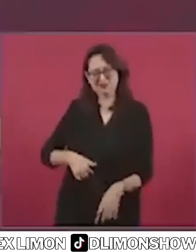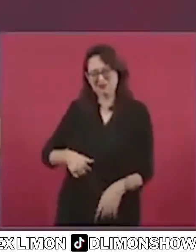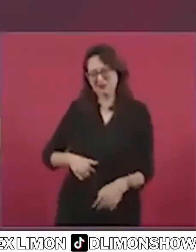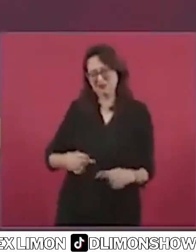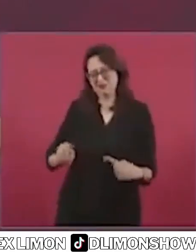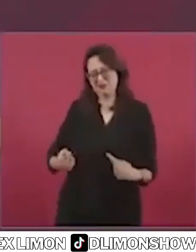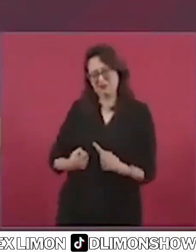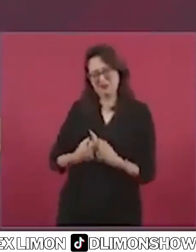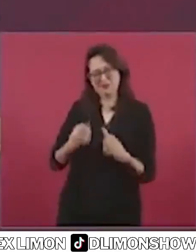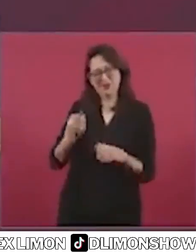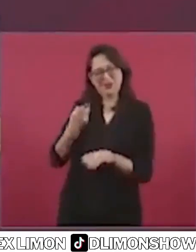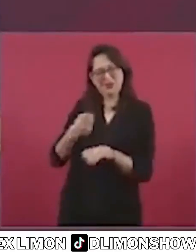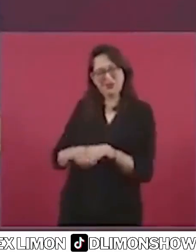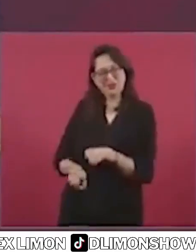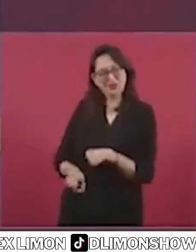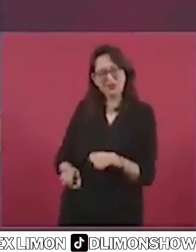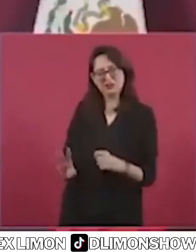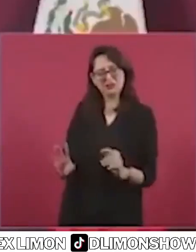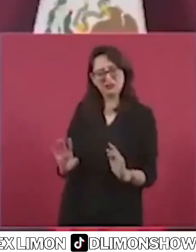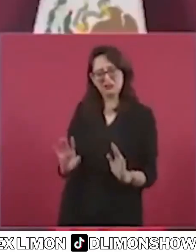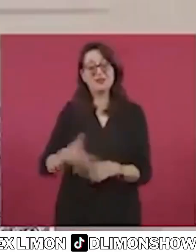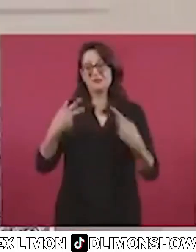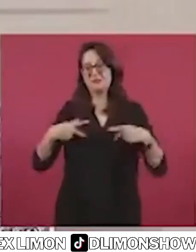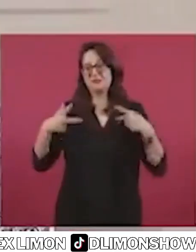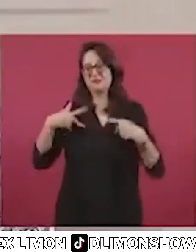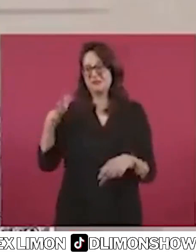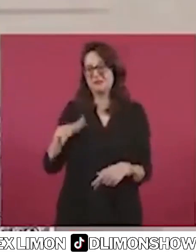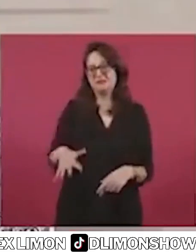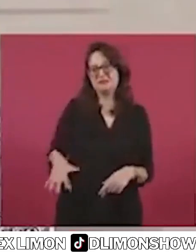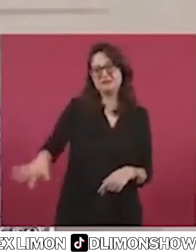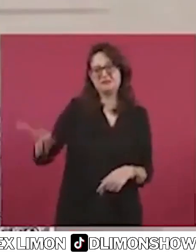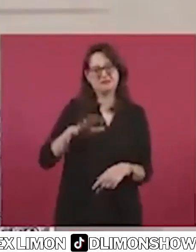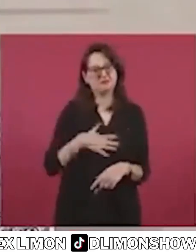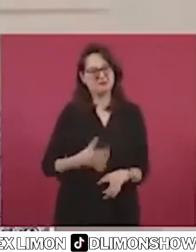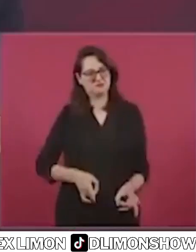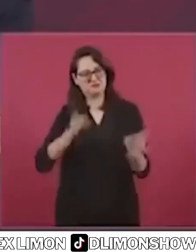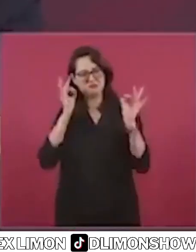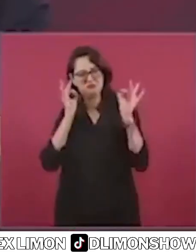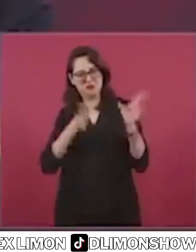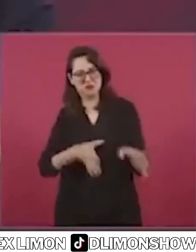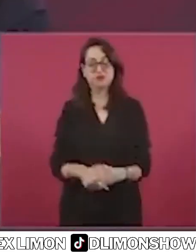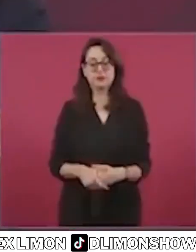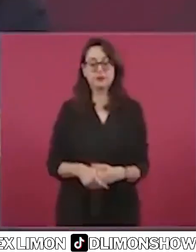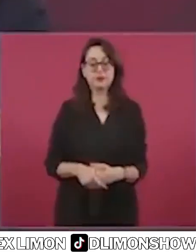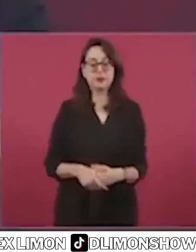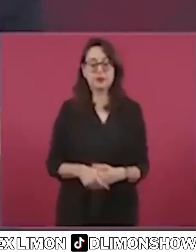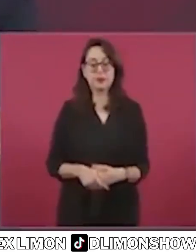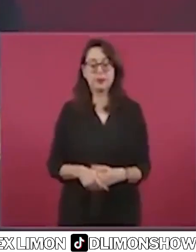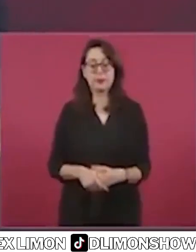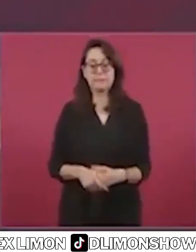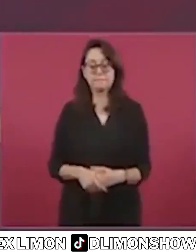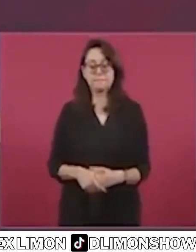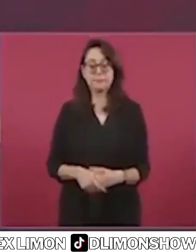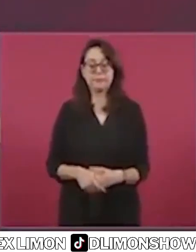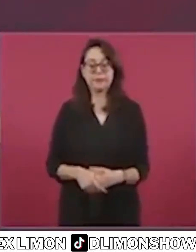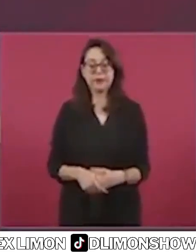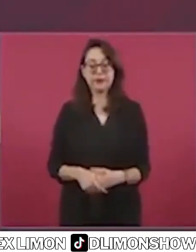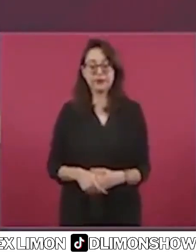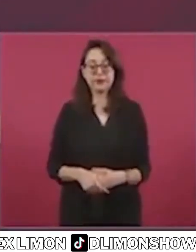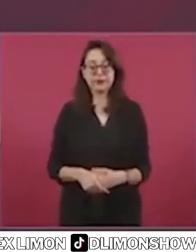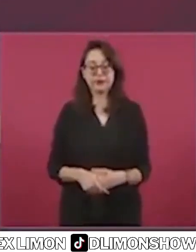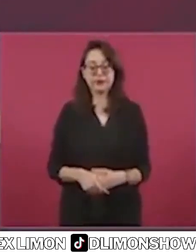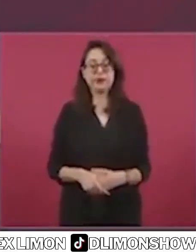les fue muy mal a mí me preguntaron porque van a venir además se